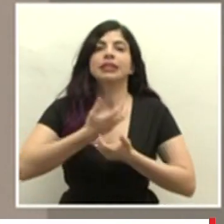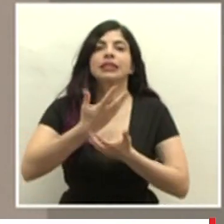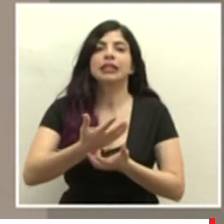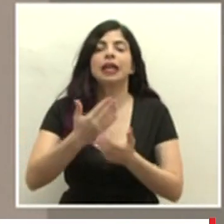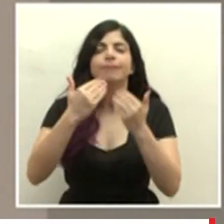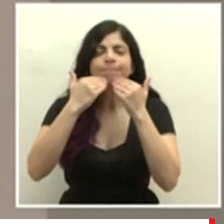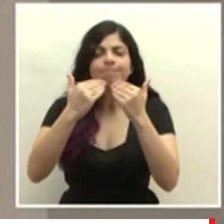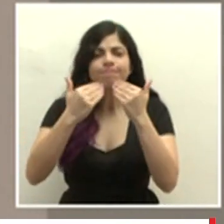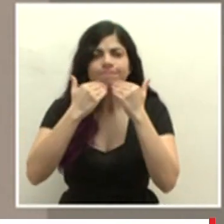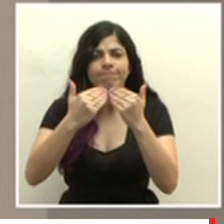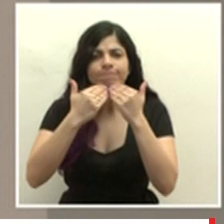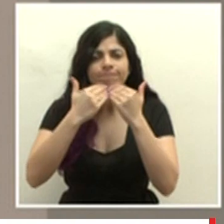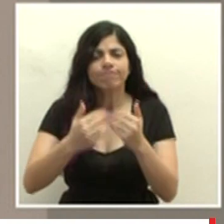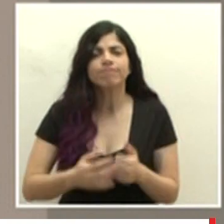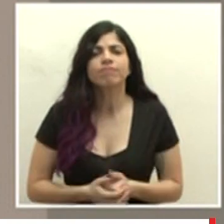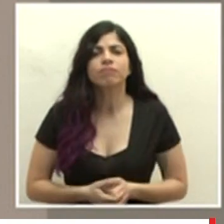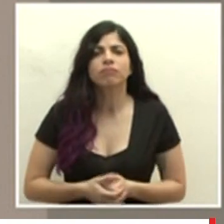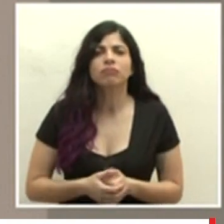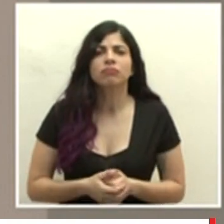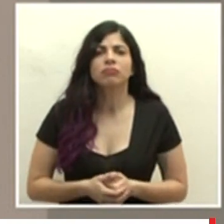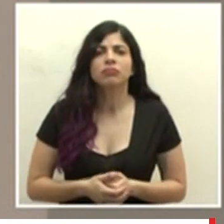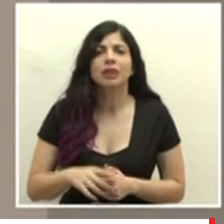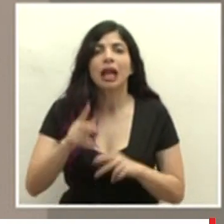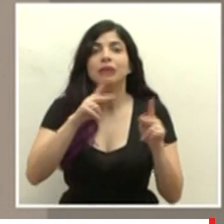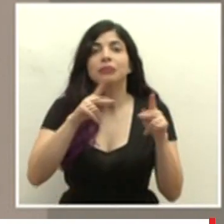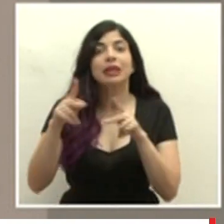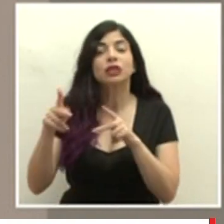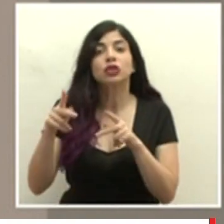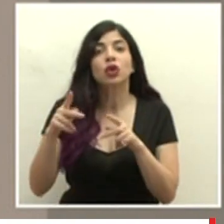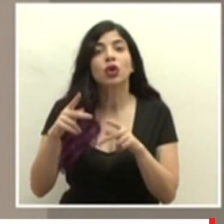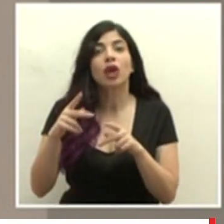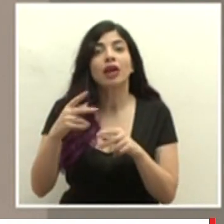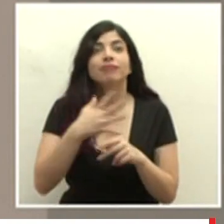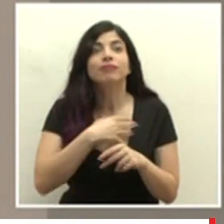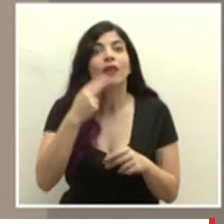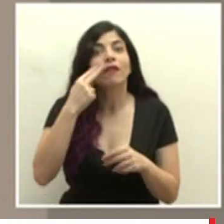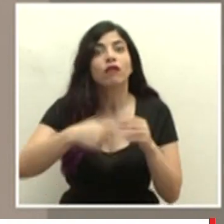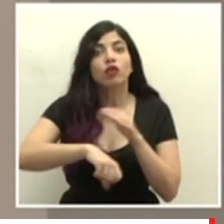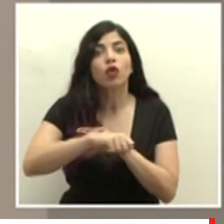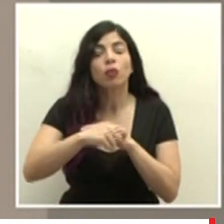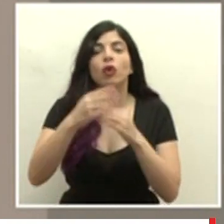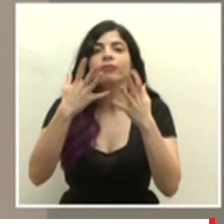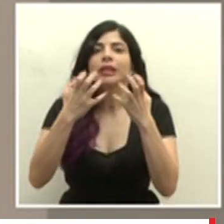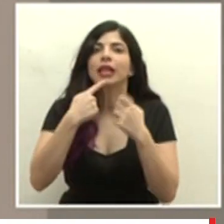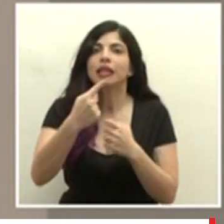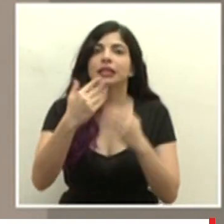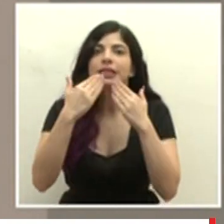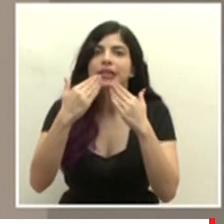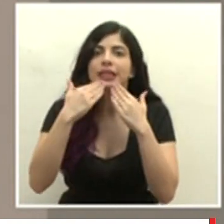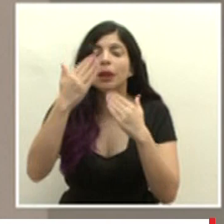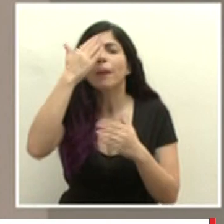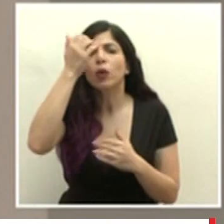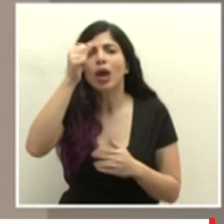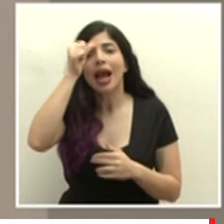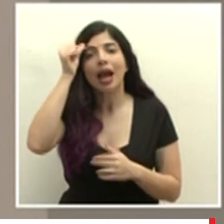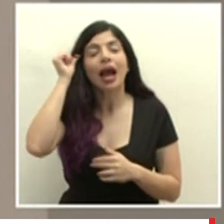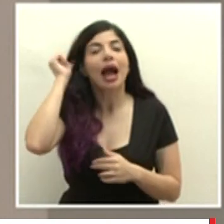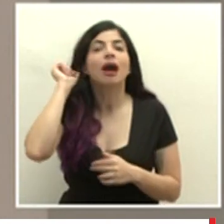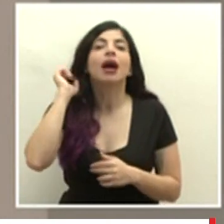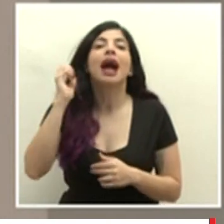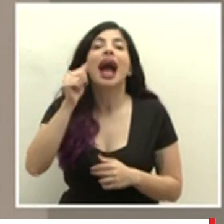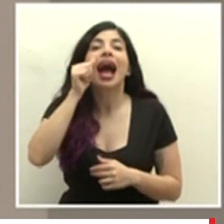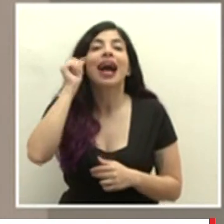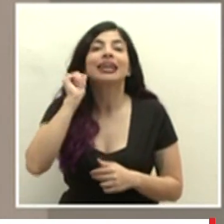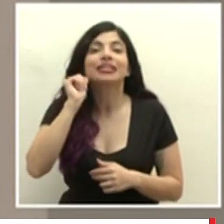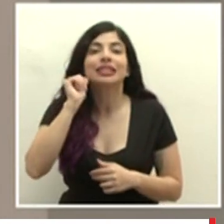un agradecimiento a los aficionados porque el día de ayer, que fue la